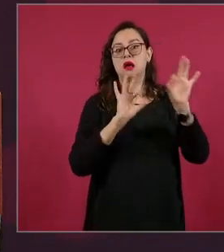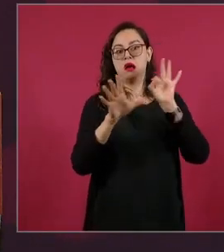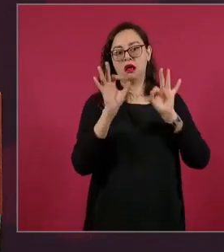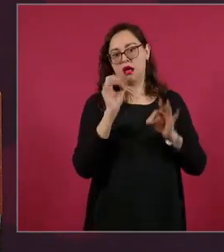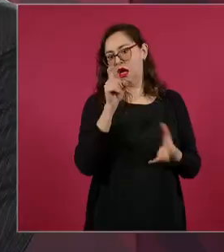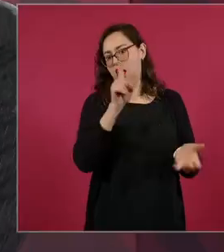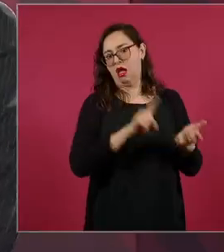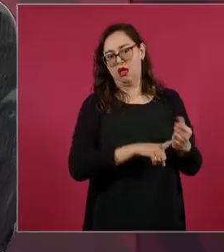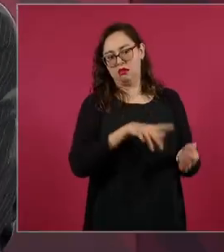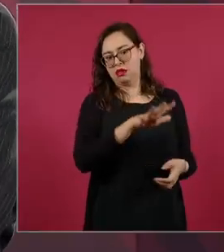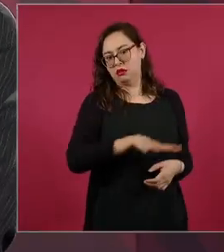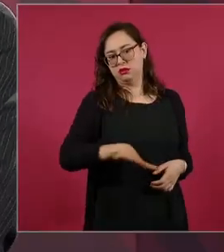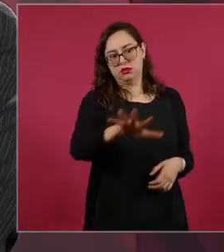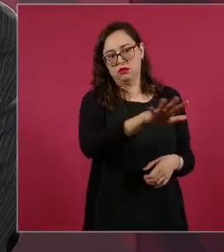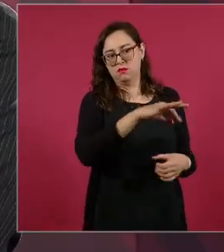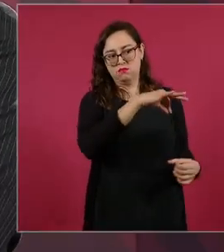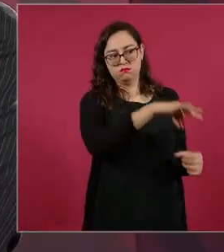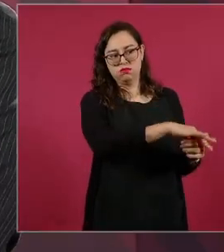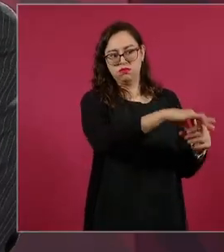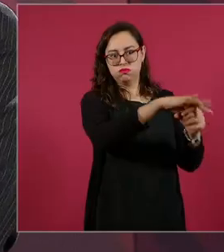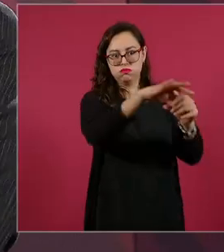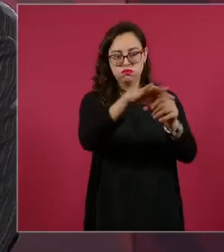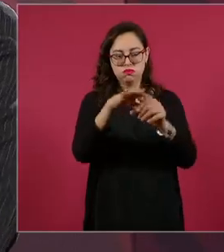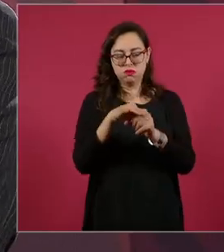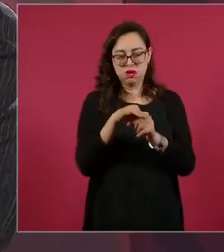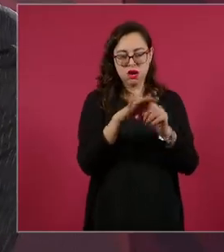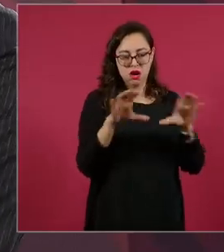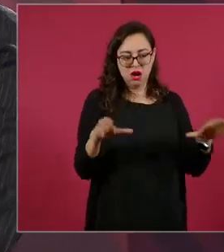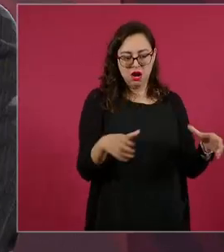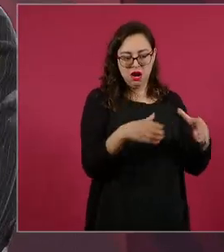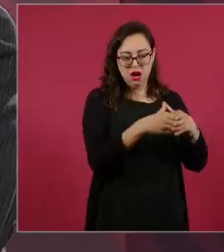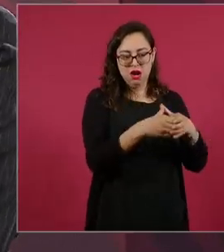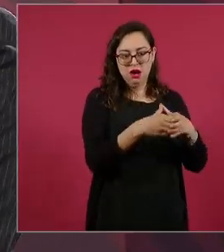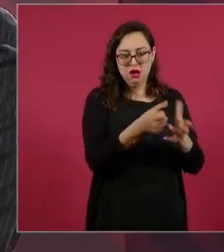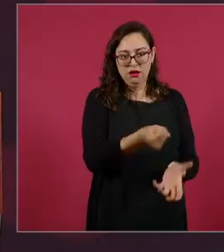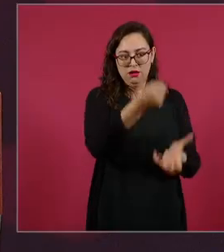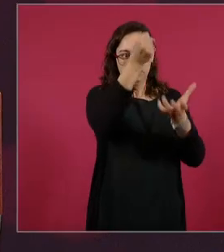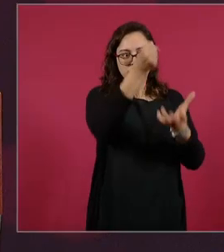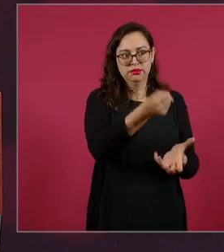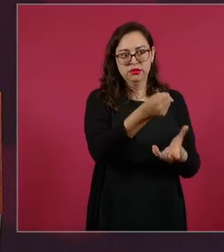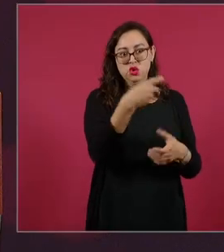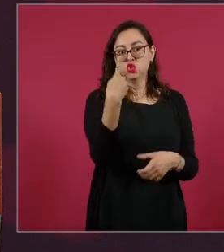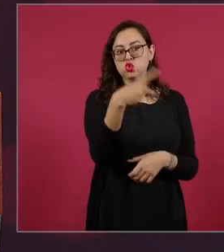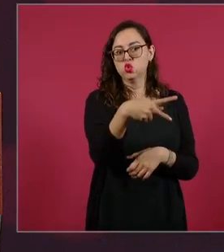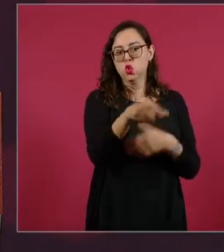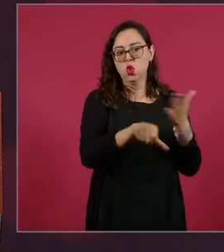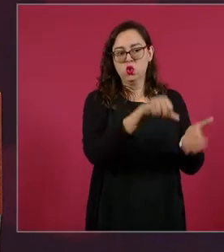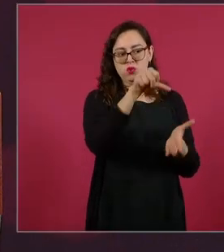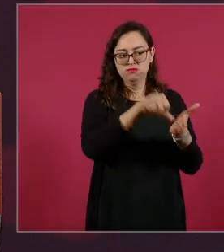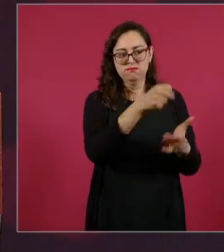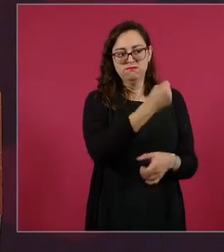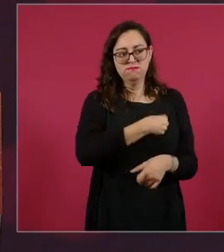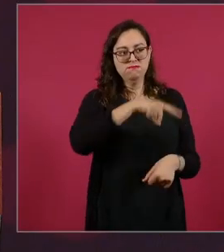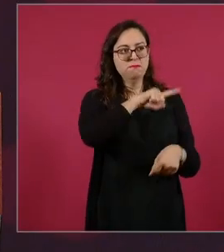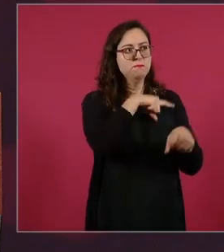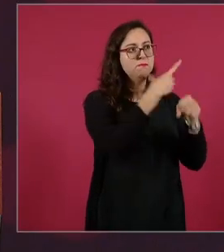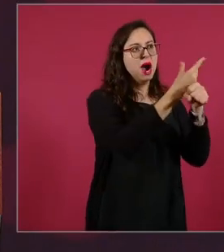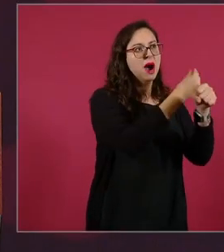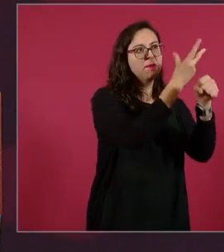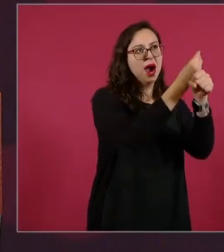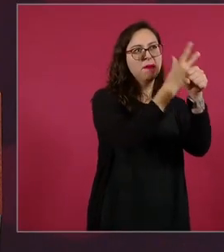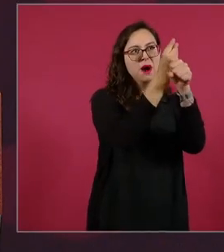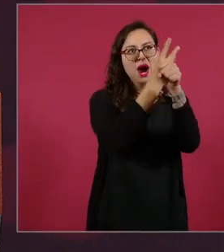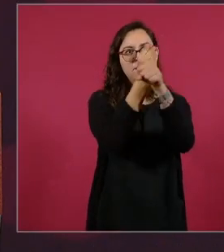con ese dinero con ese presupuesto va a mejorar la situación del centro de salud